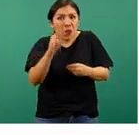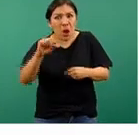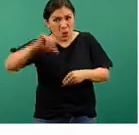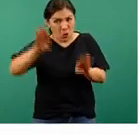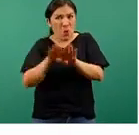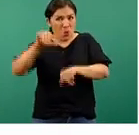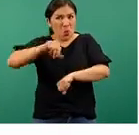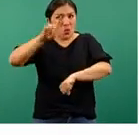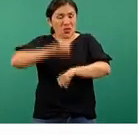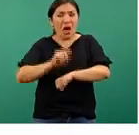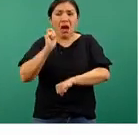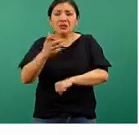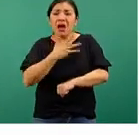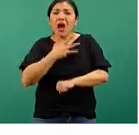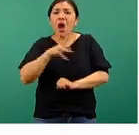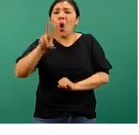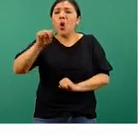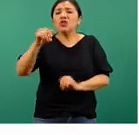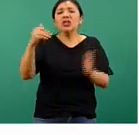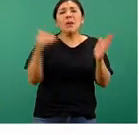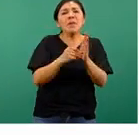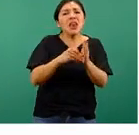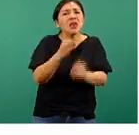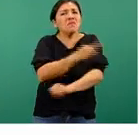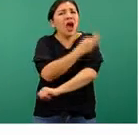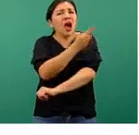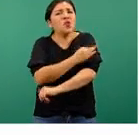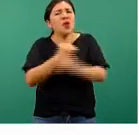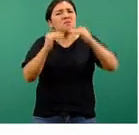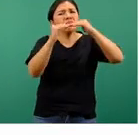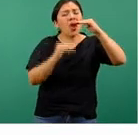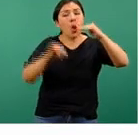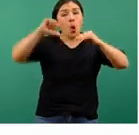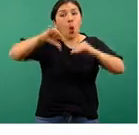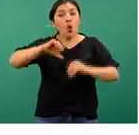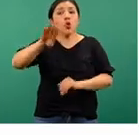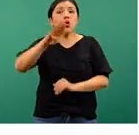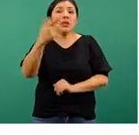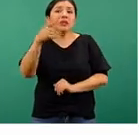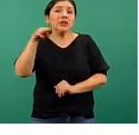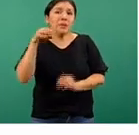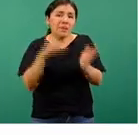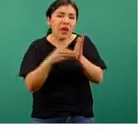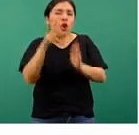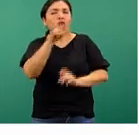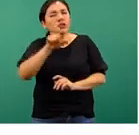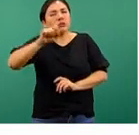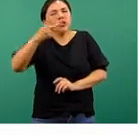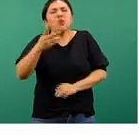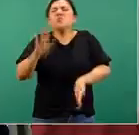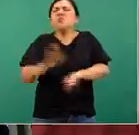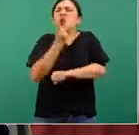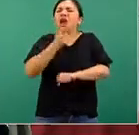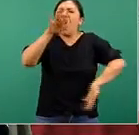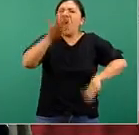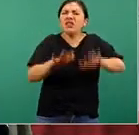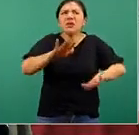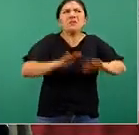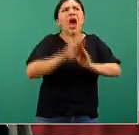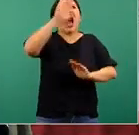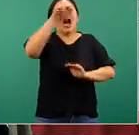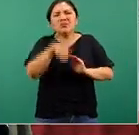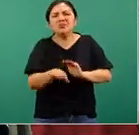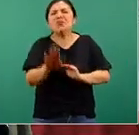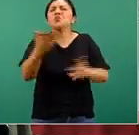este, con menos de 80.000 dosis, hoy tenemos 97.822. ¿A qué se debe esta variación? Un